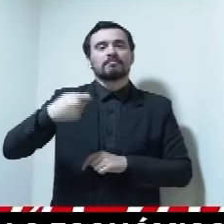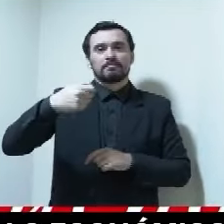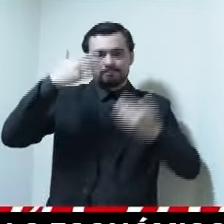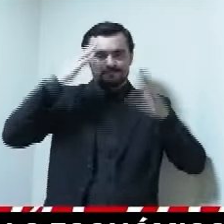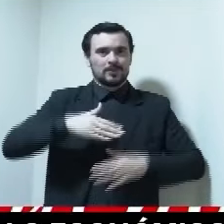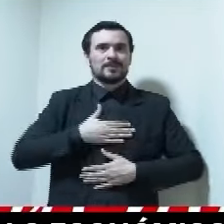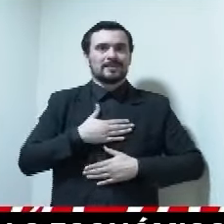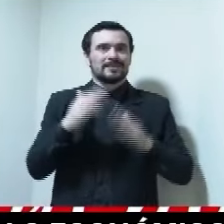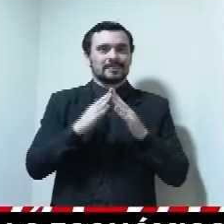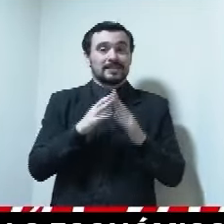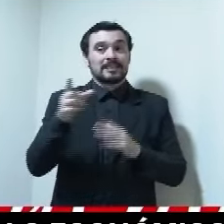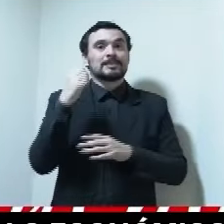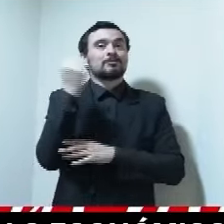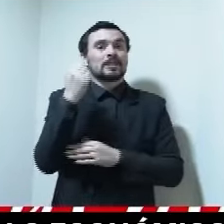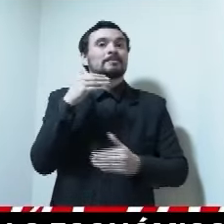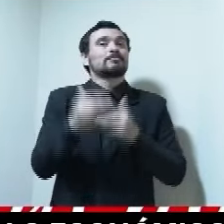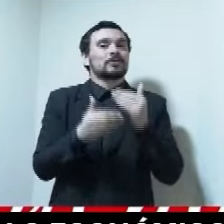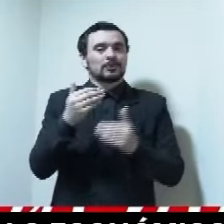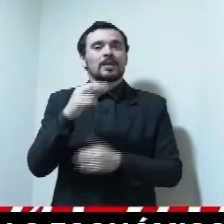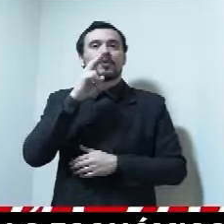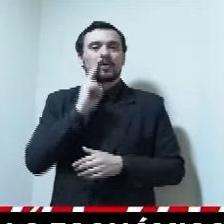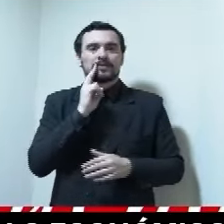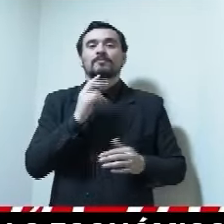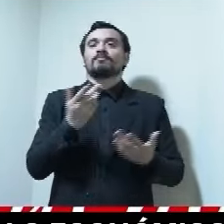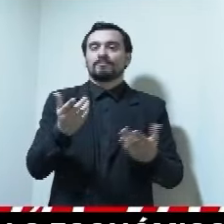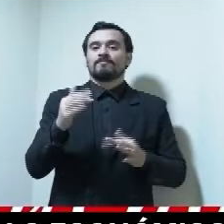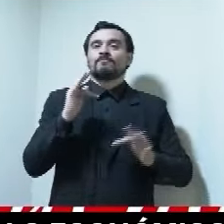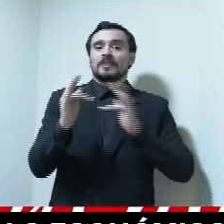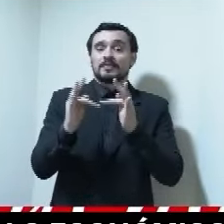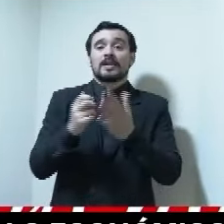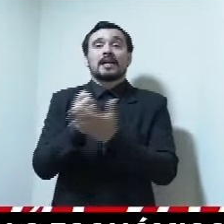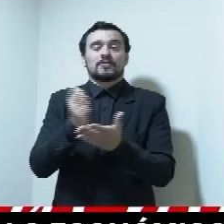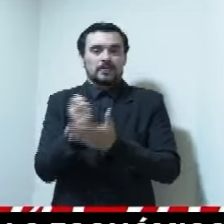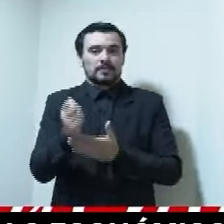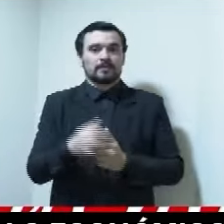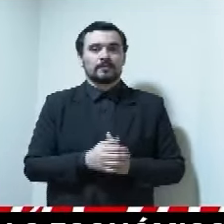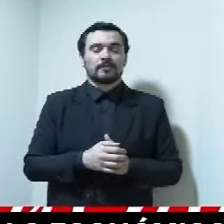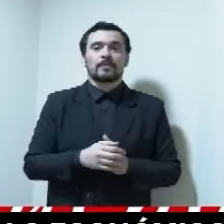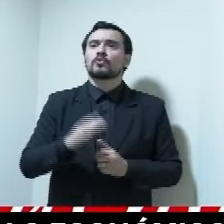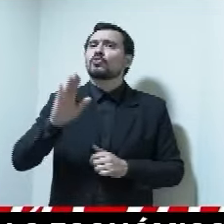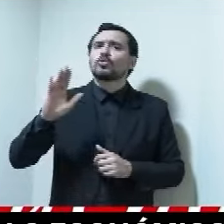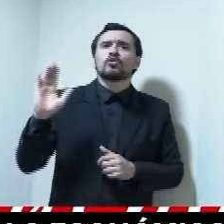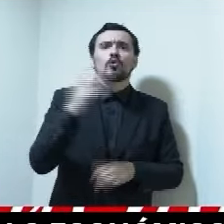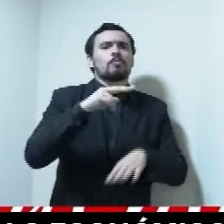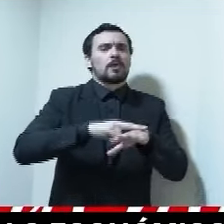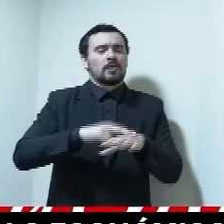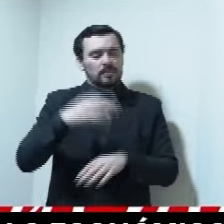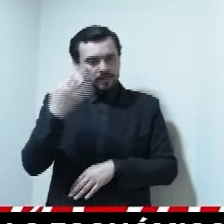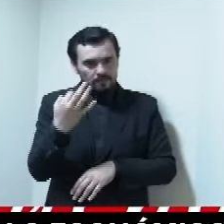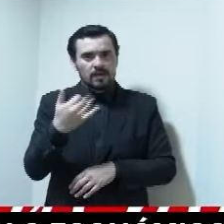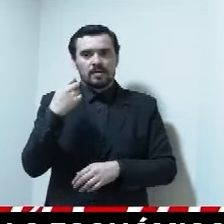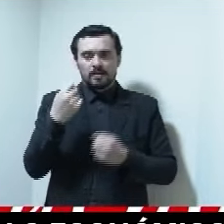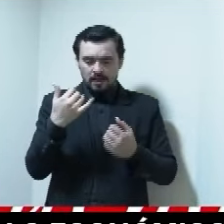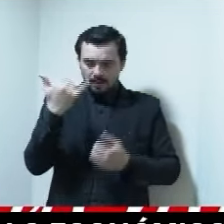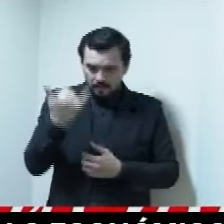proporcionándoles en ese importante proceso educación financiera y asesoramiento. Todos los paraguayos merecen tener la oportunidad de